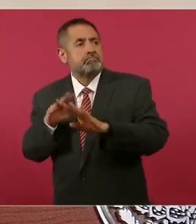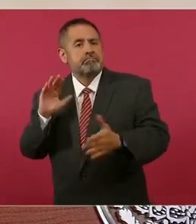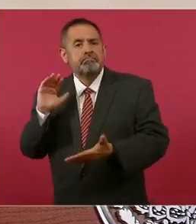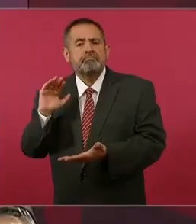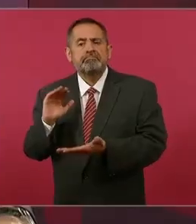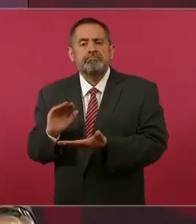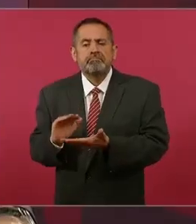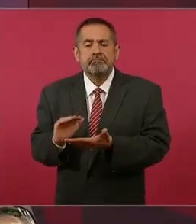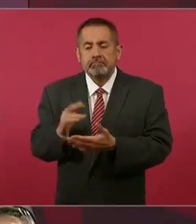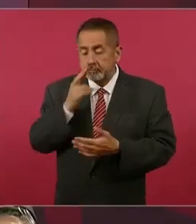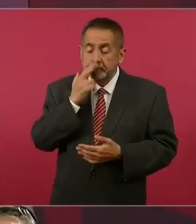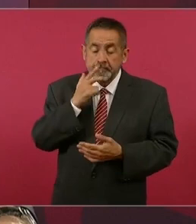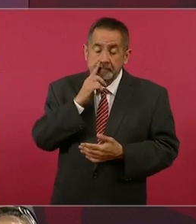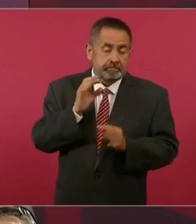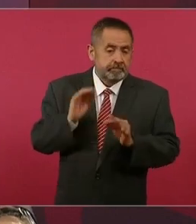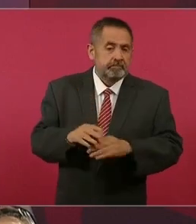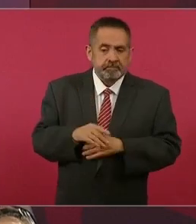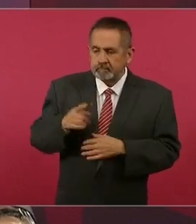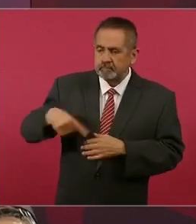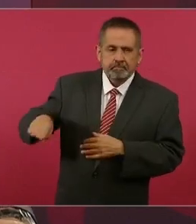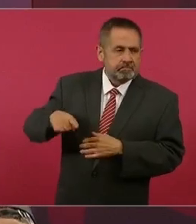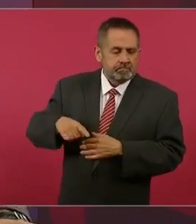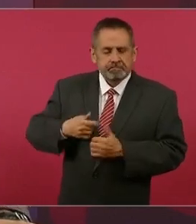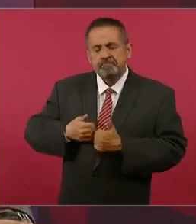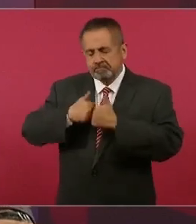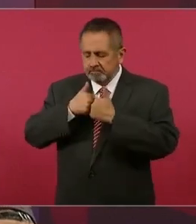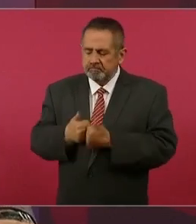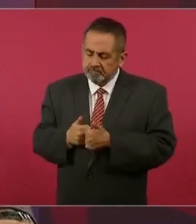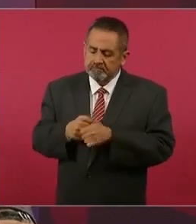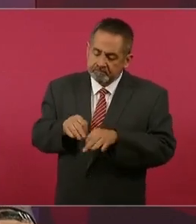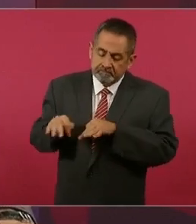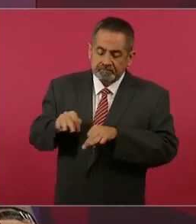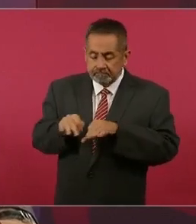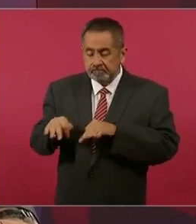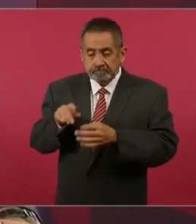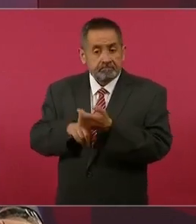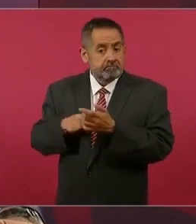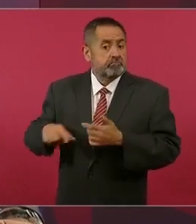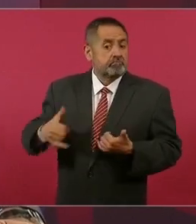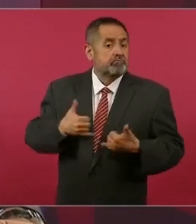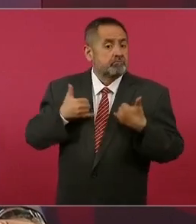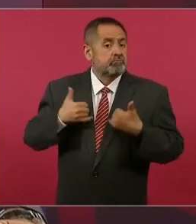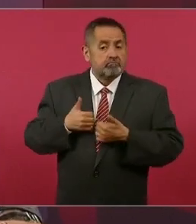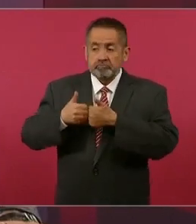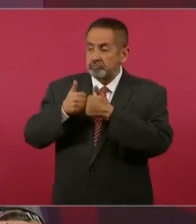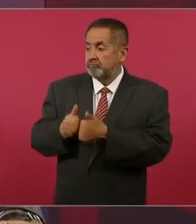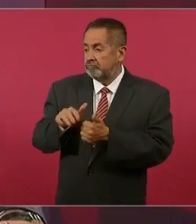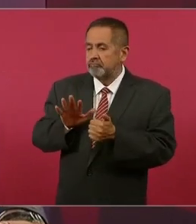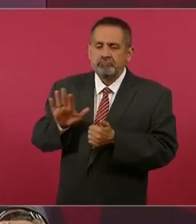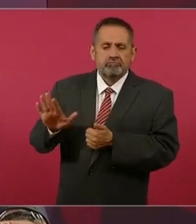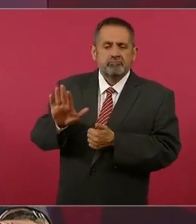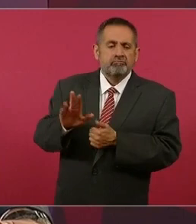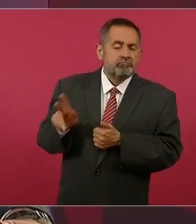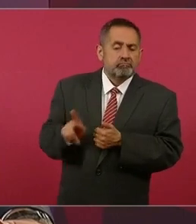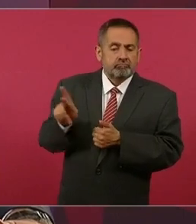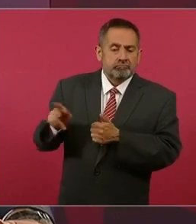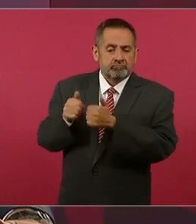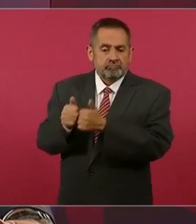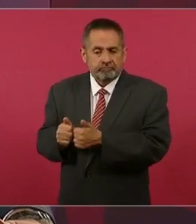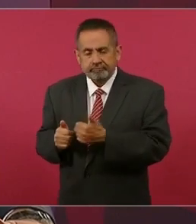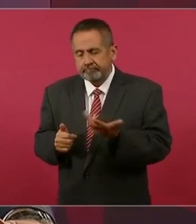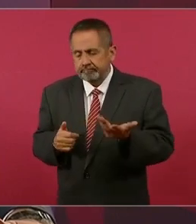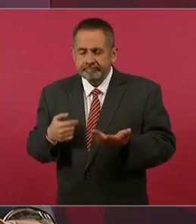la migración. Se quedan los jóvenes, se queda la gente en sus pueblos, porque como